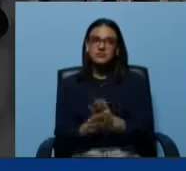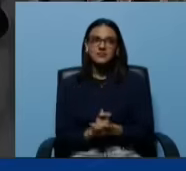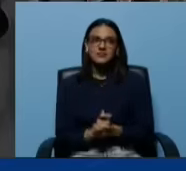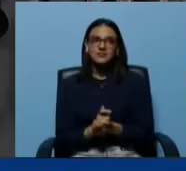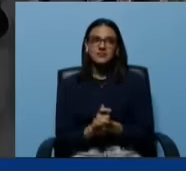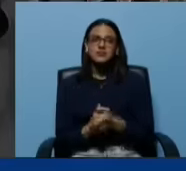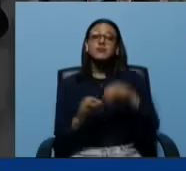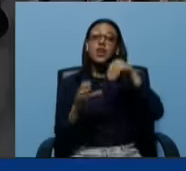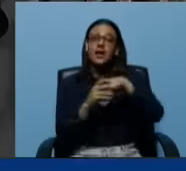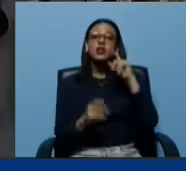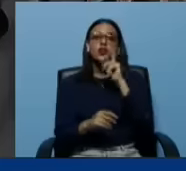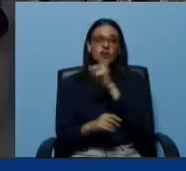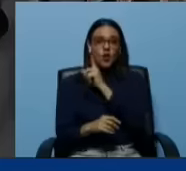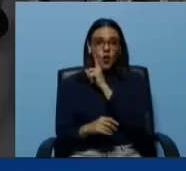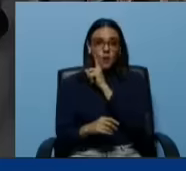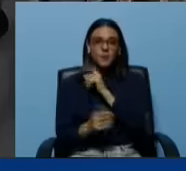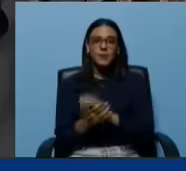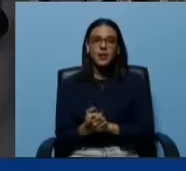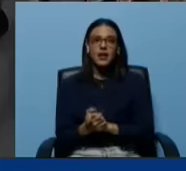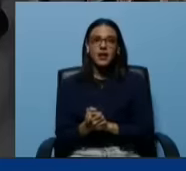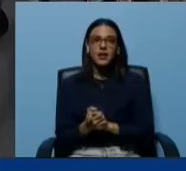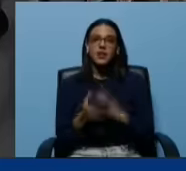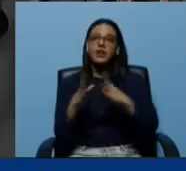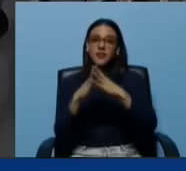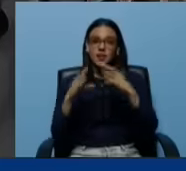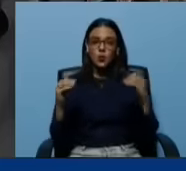en nombre